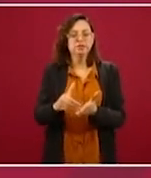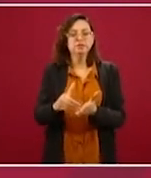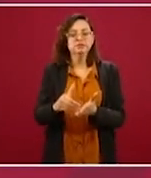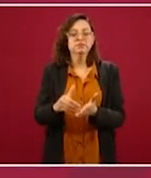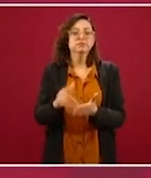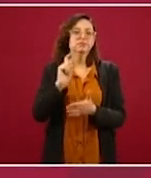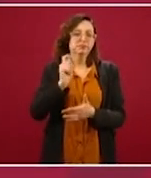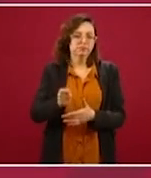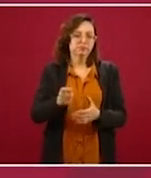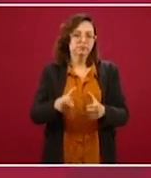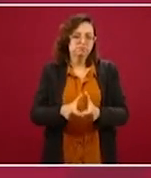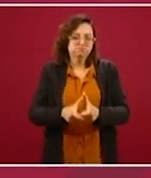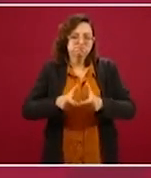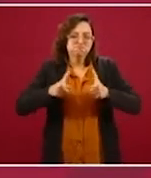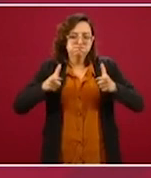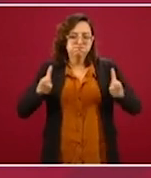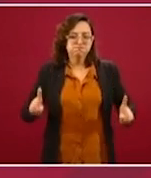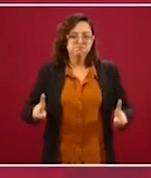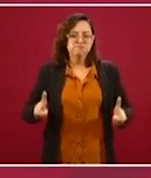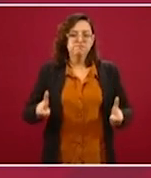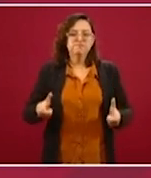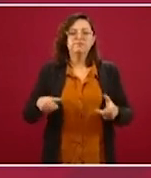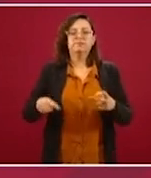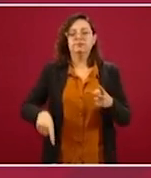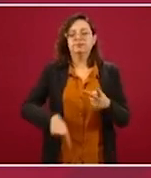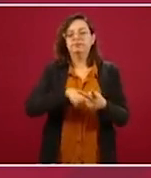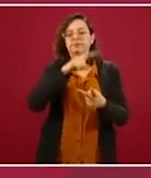incremento y